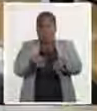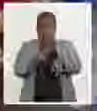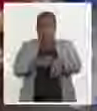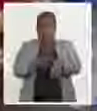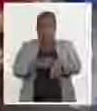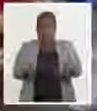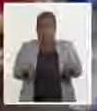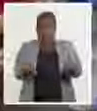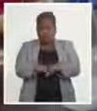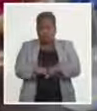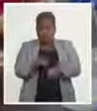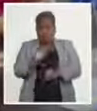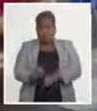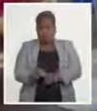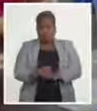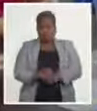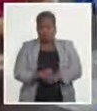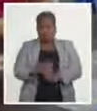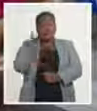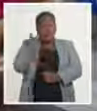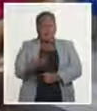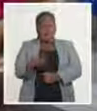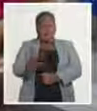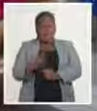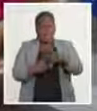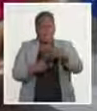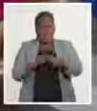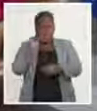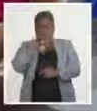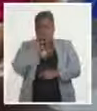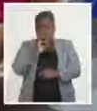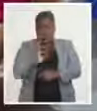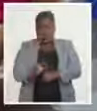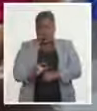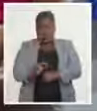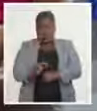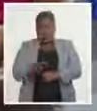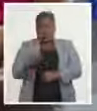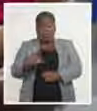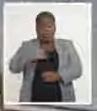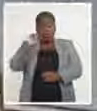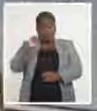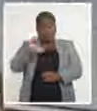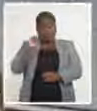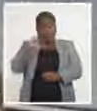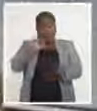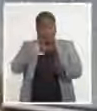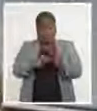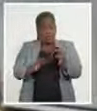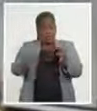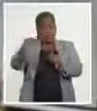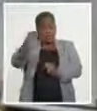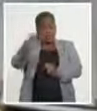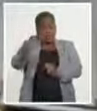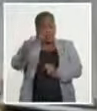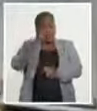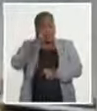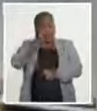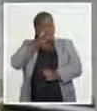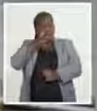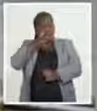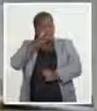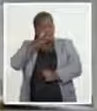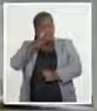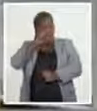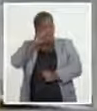conexión. Por el protagonismo global de las nuevas tecnologías, debe lograrse como objetivo esencial la supervisión objetiva de